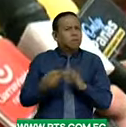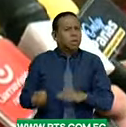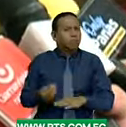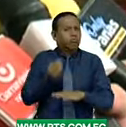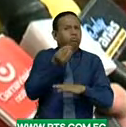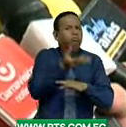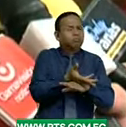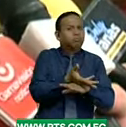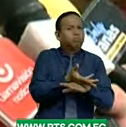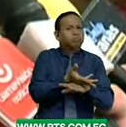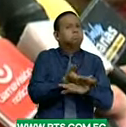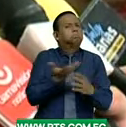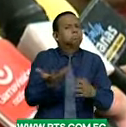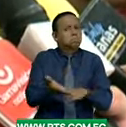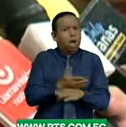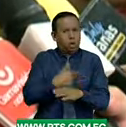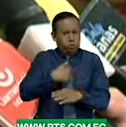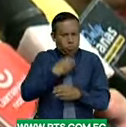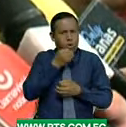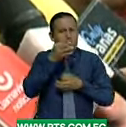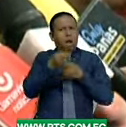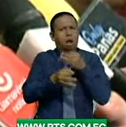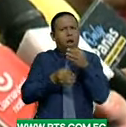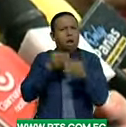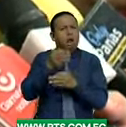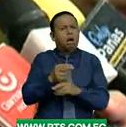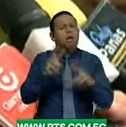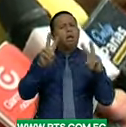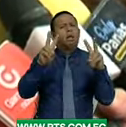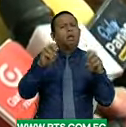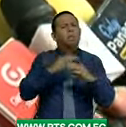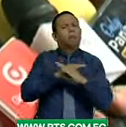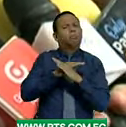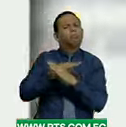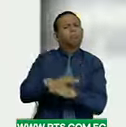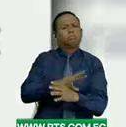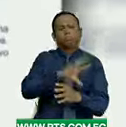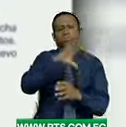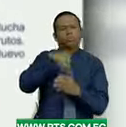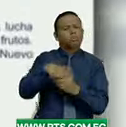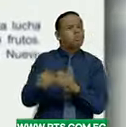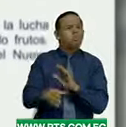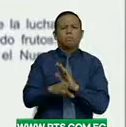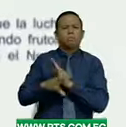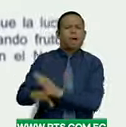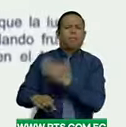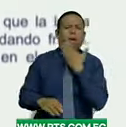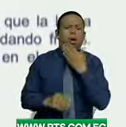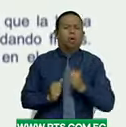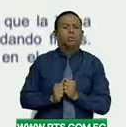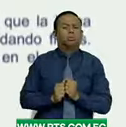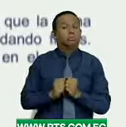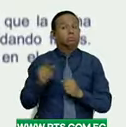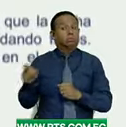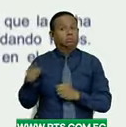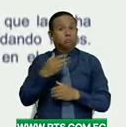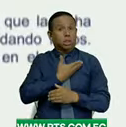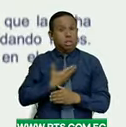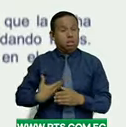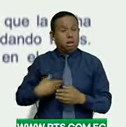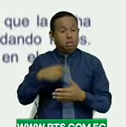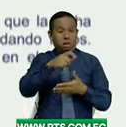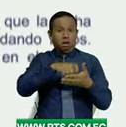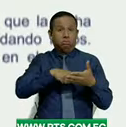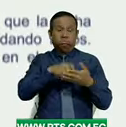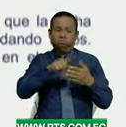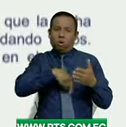presentada en mi intervención para negar y archivar el proyecto de ley. En el veto parcial, el presidente también propone que la tarifa del